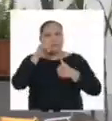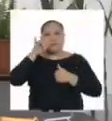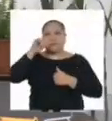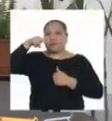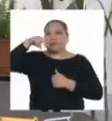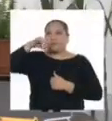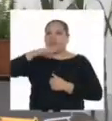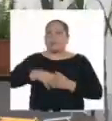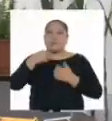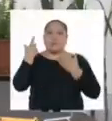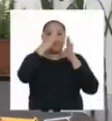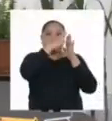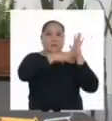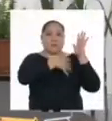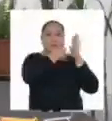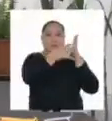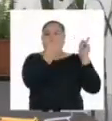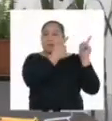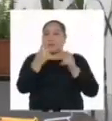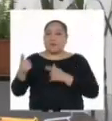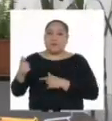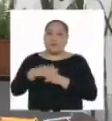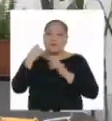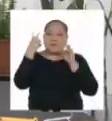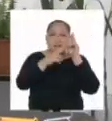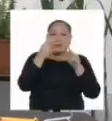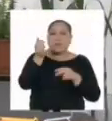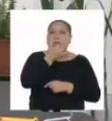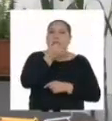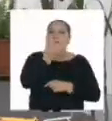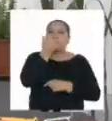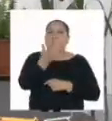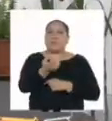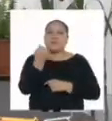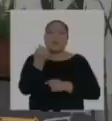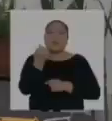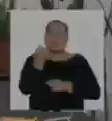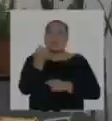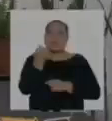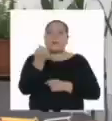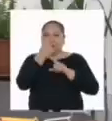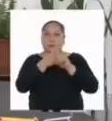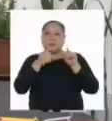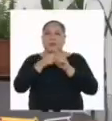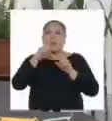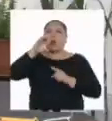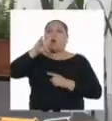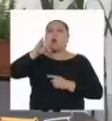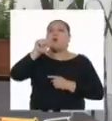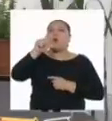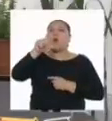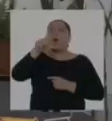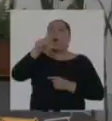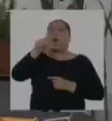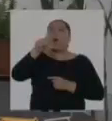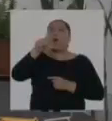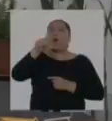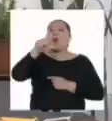que ya tenemos esta tabla lista, podemos revisar lo que ha sucedido con cada planta, cualitativo y